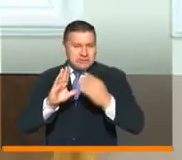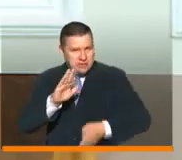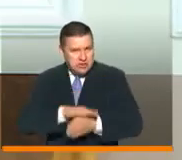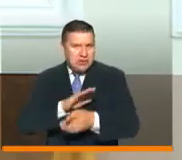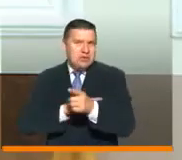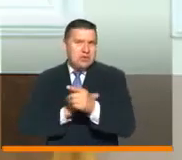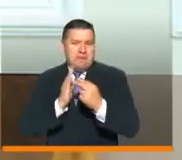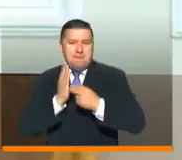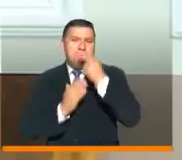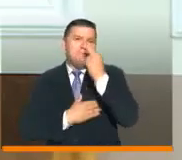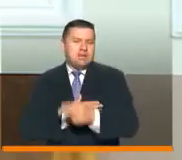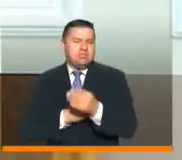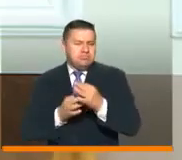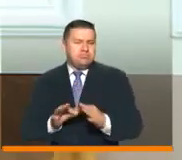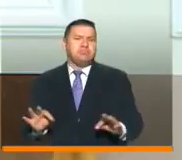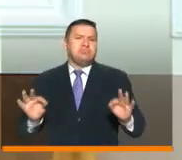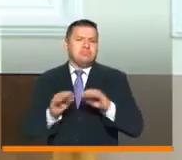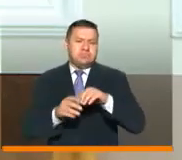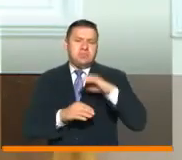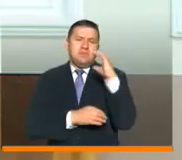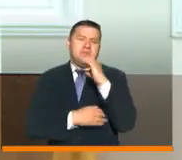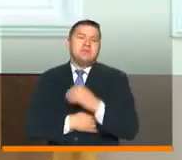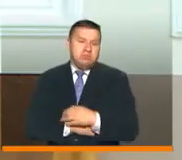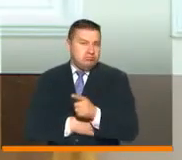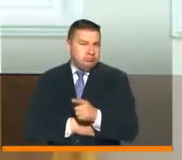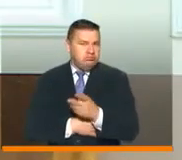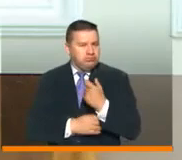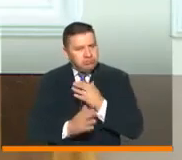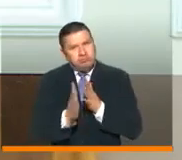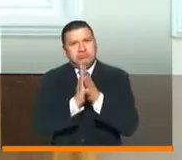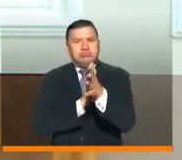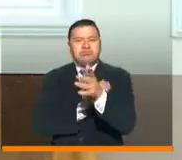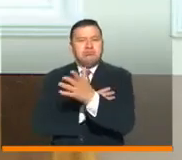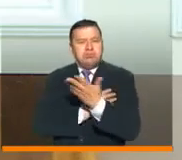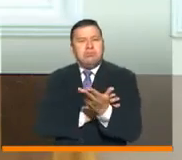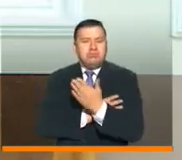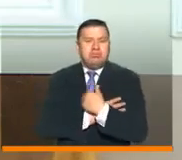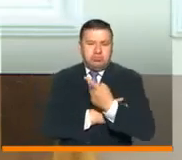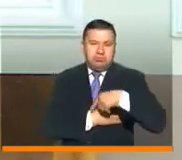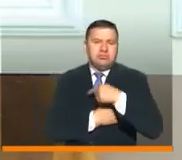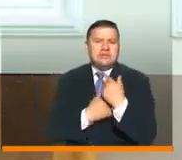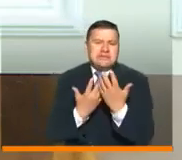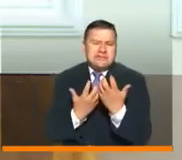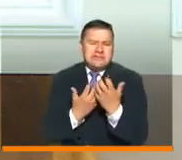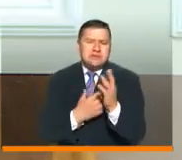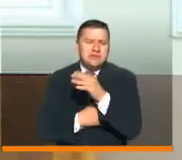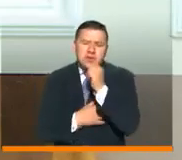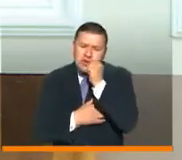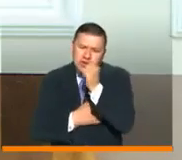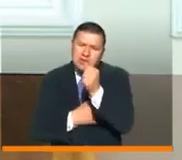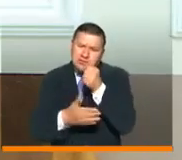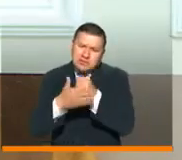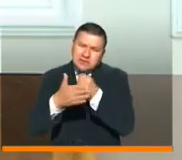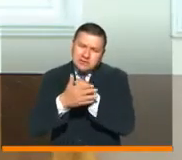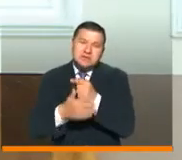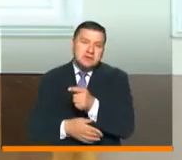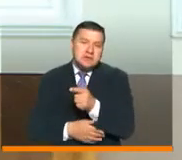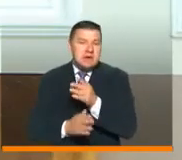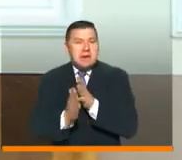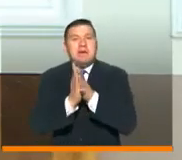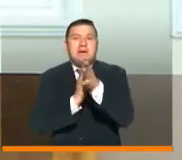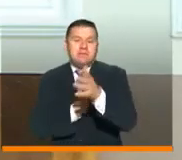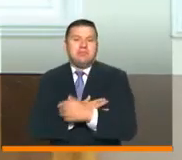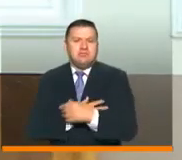adelante, este proyecto tan importante para Colombia, es un mensaje con el cual nosotros queremos todos los días perseverar. Este es un